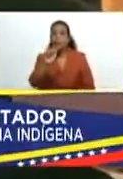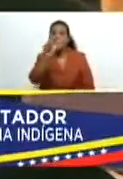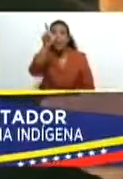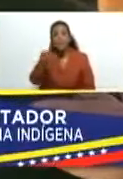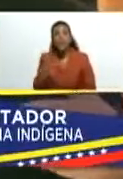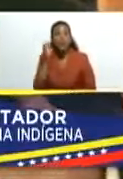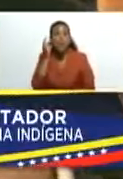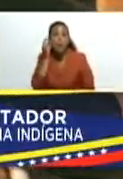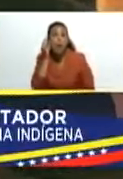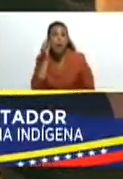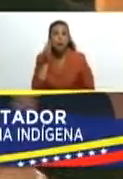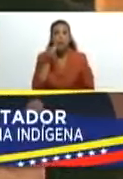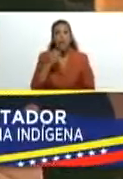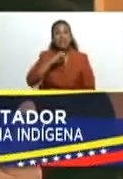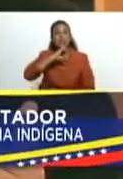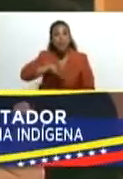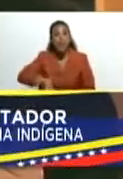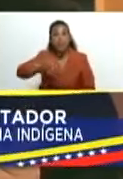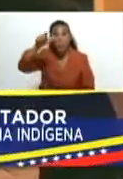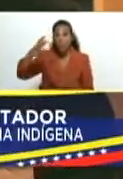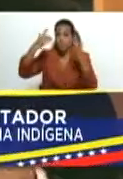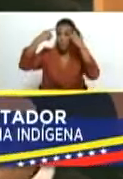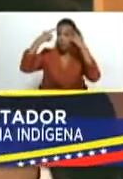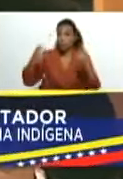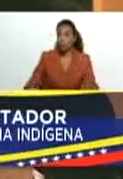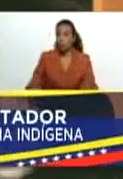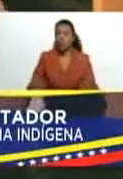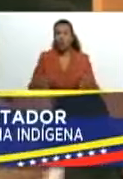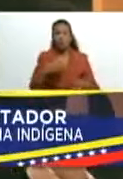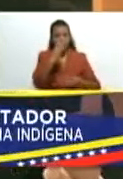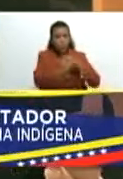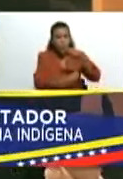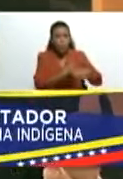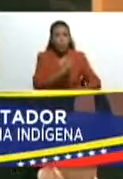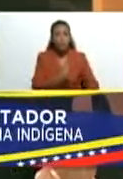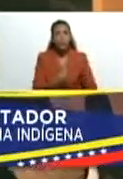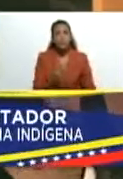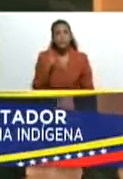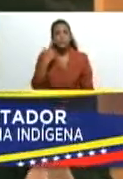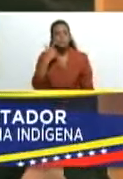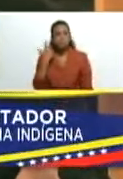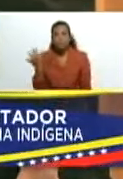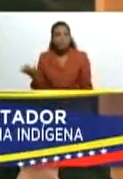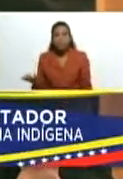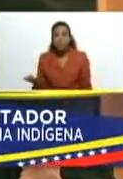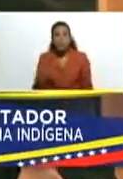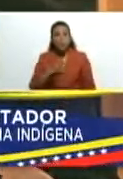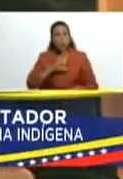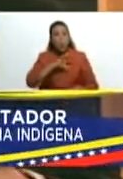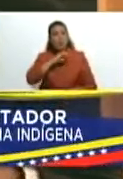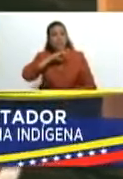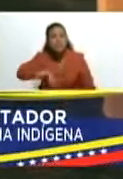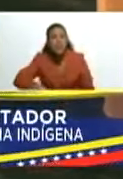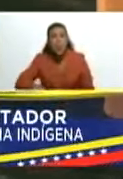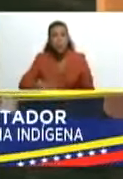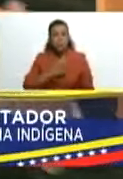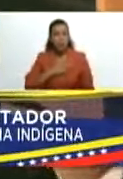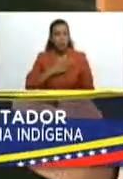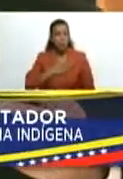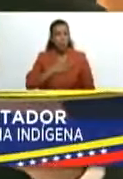habido producción de conocimiento por montón, pero sigue siendo un gran misterio nuestra propia historia. Está llena